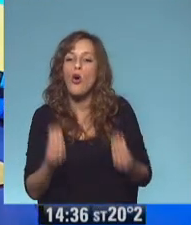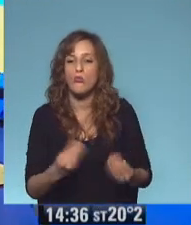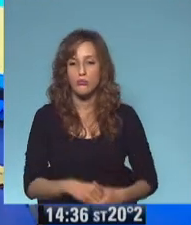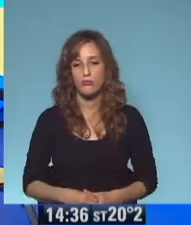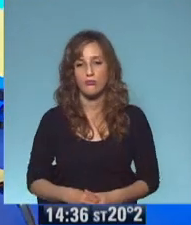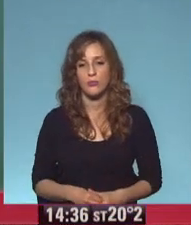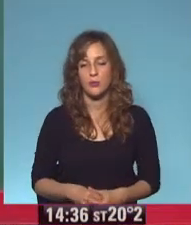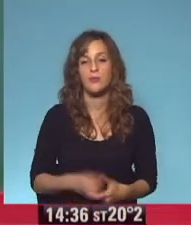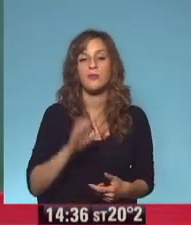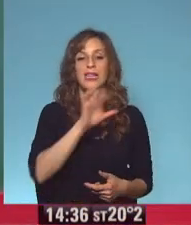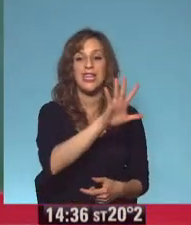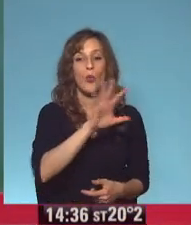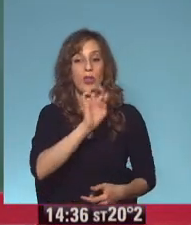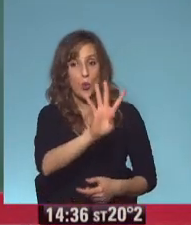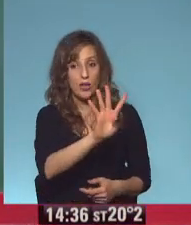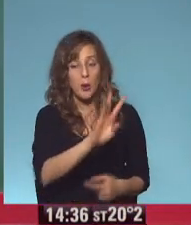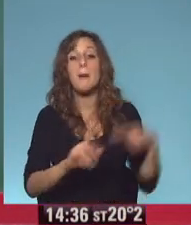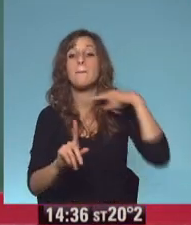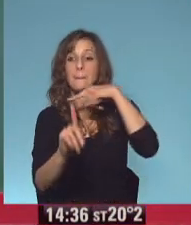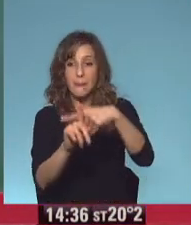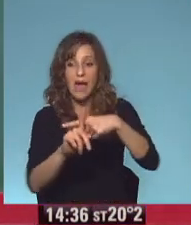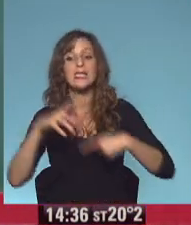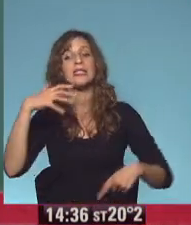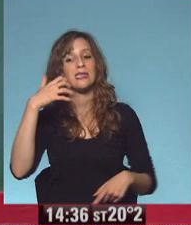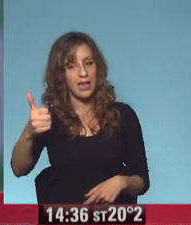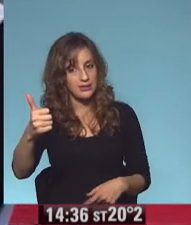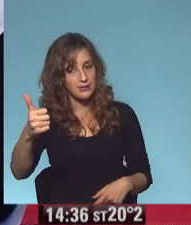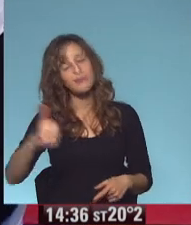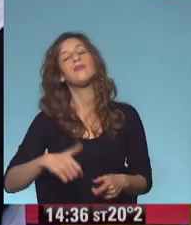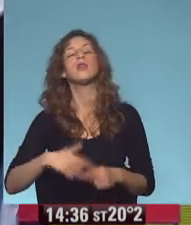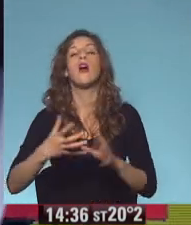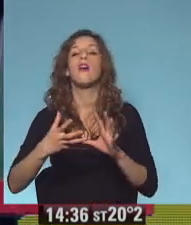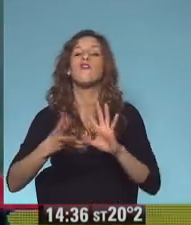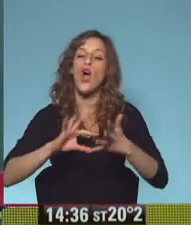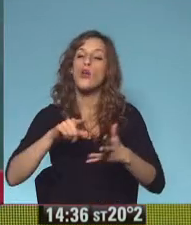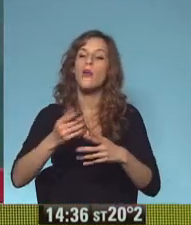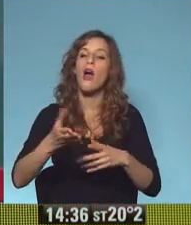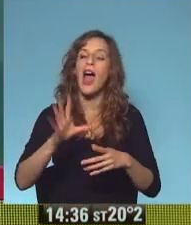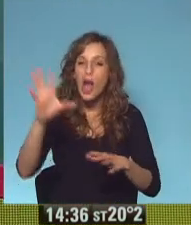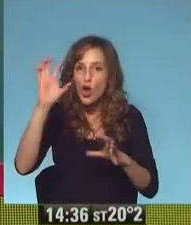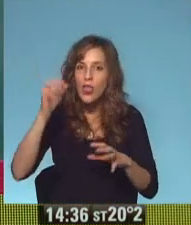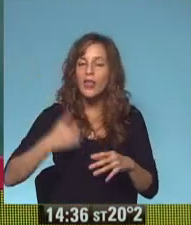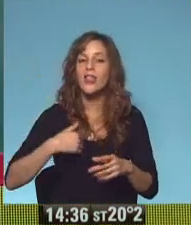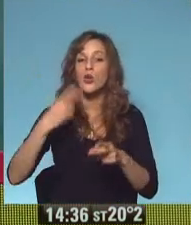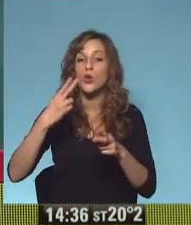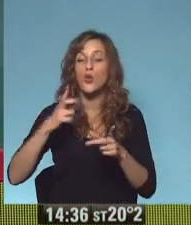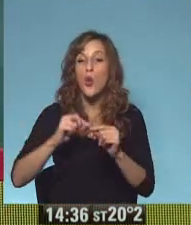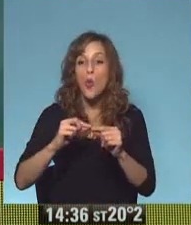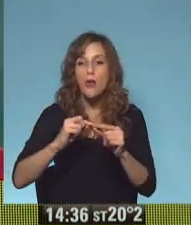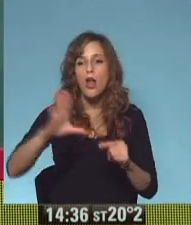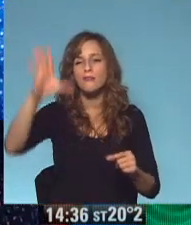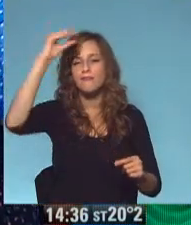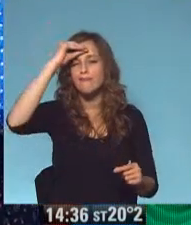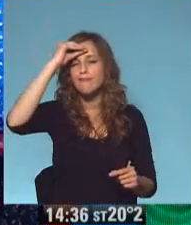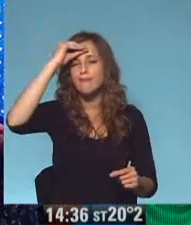Sí. Y le tenemos que sumar 6. Bien. Una opción, como siempre dijimos para sumar, era guardarme el número más grande en la cabeza y agregarle